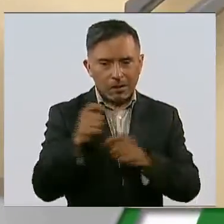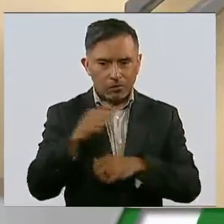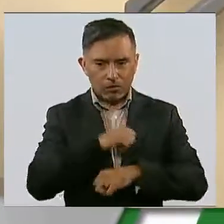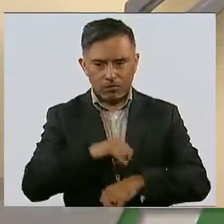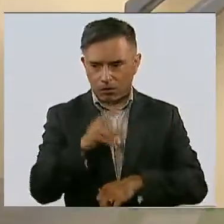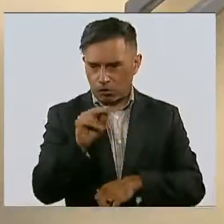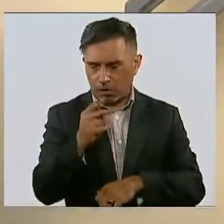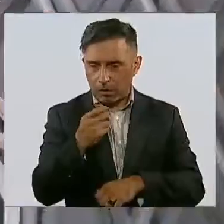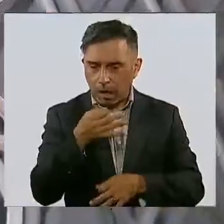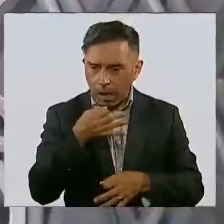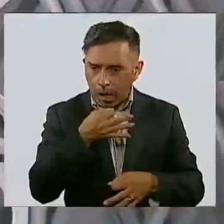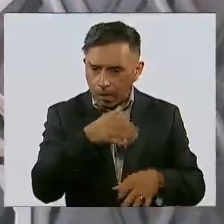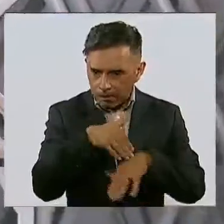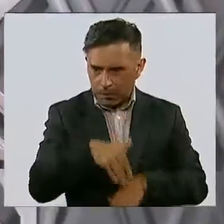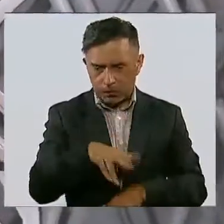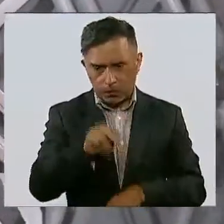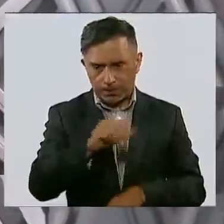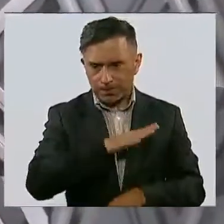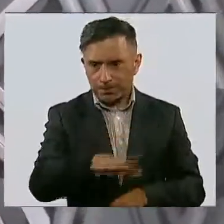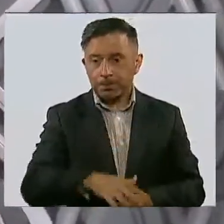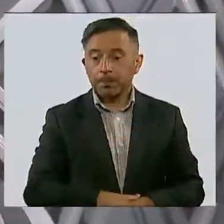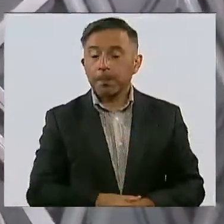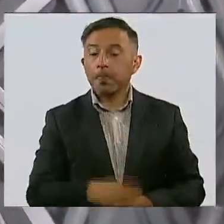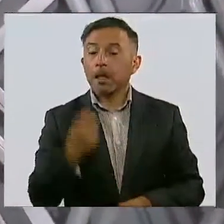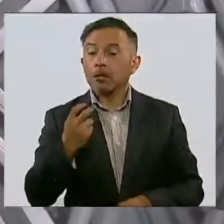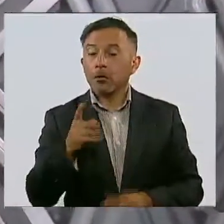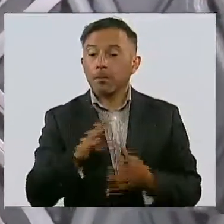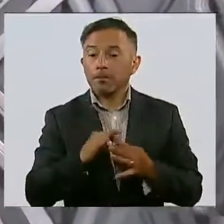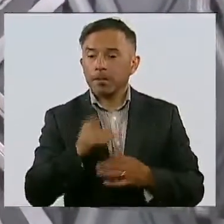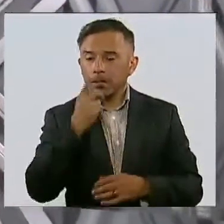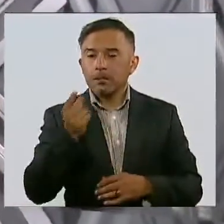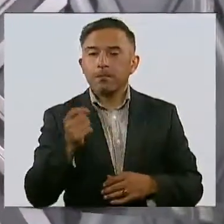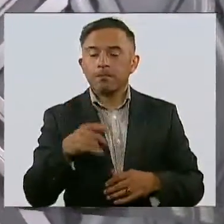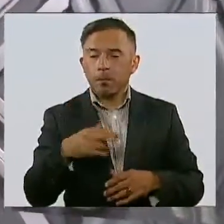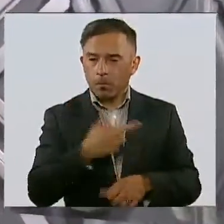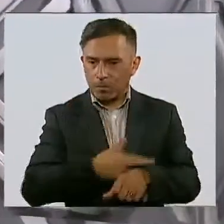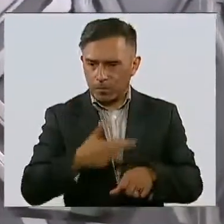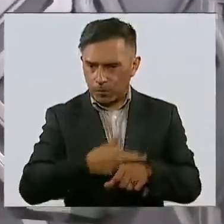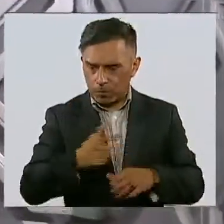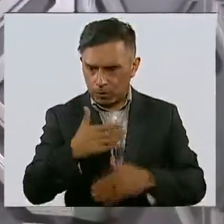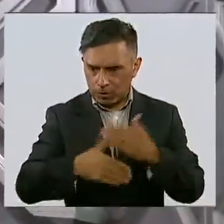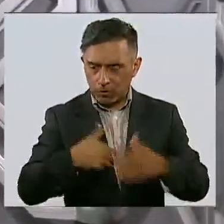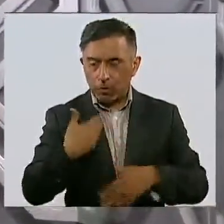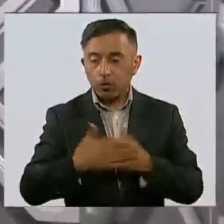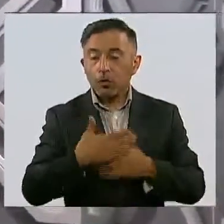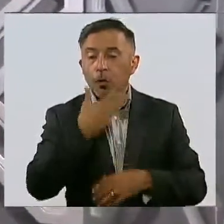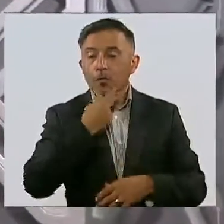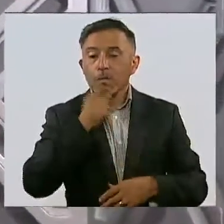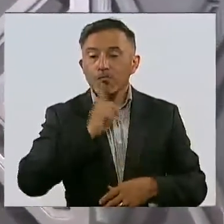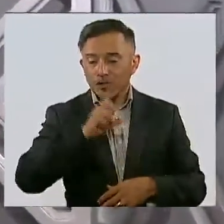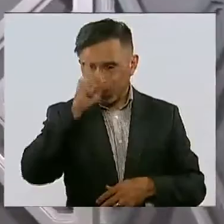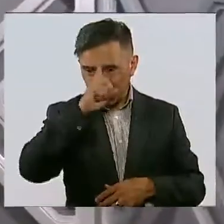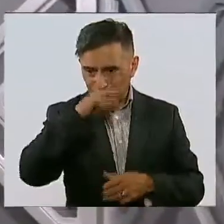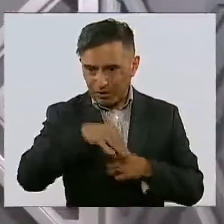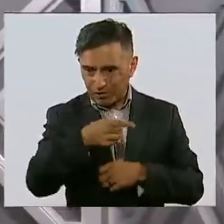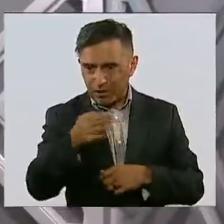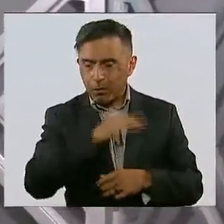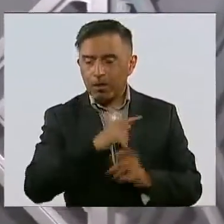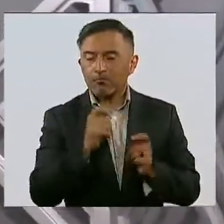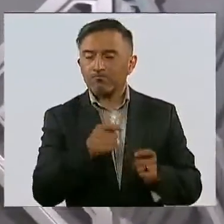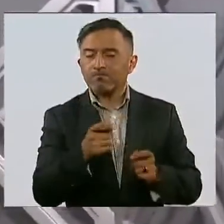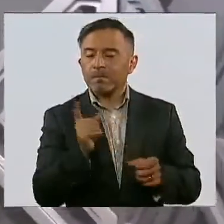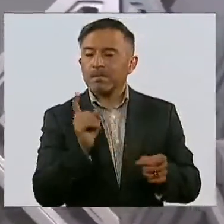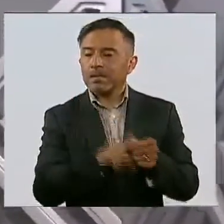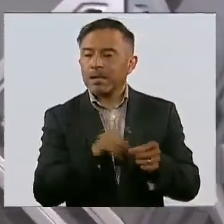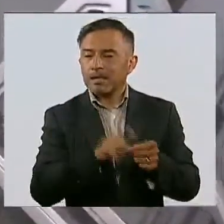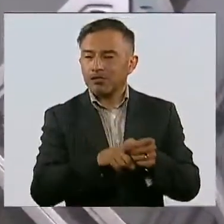tentación. Justamente en este sentido señaló cómo será el proceso para que las y los aspirantes a ser consejeros electorales se registren